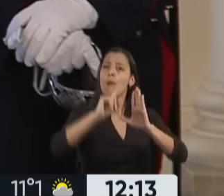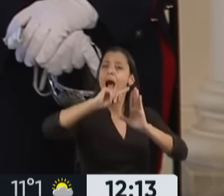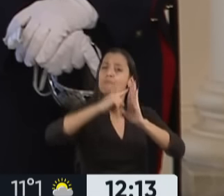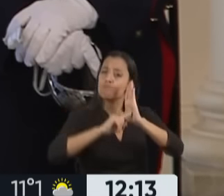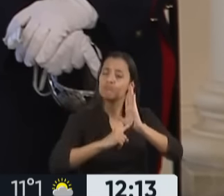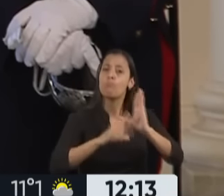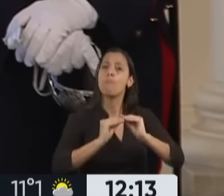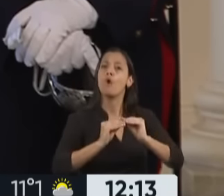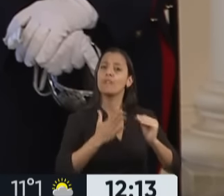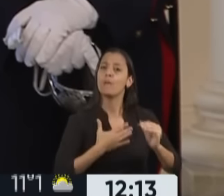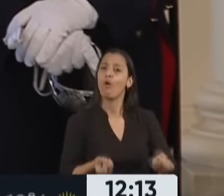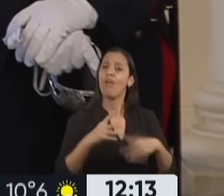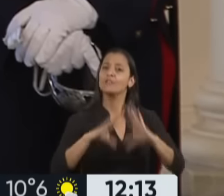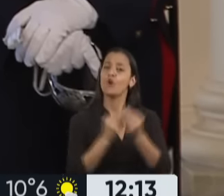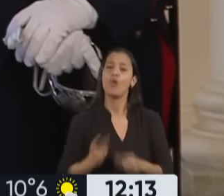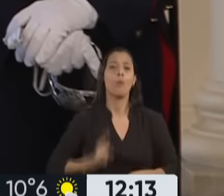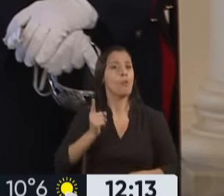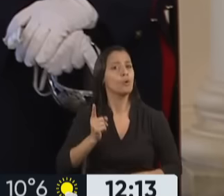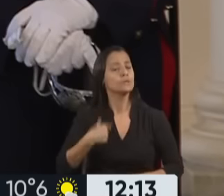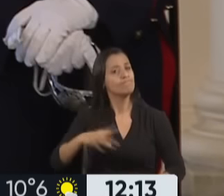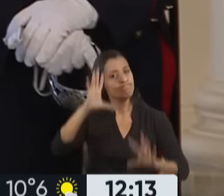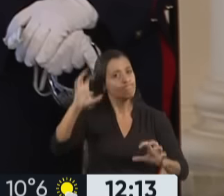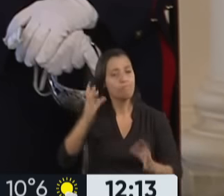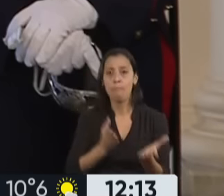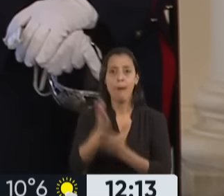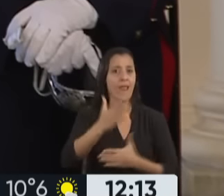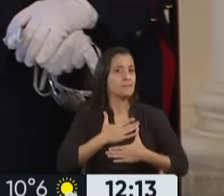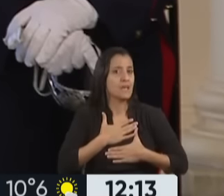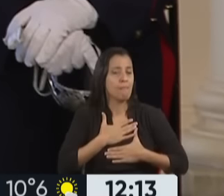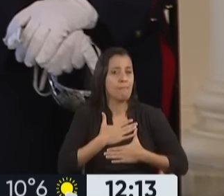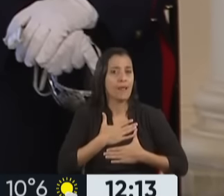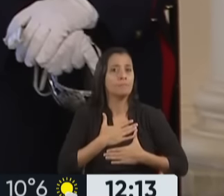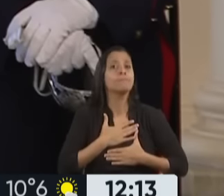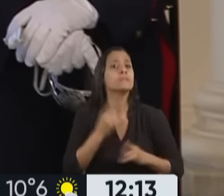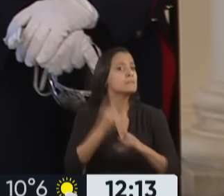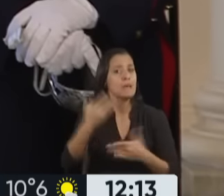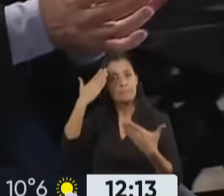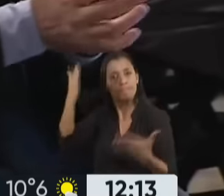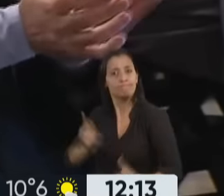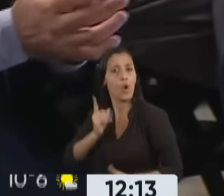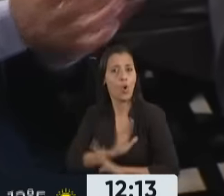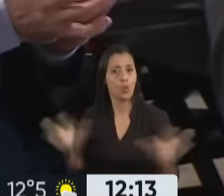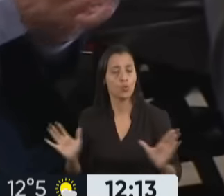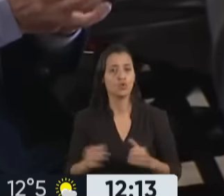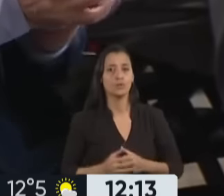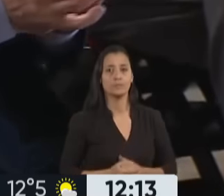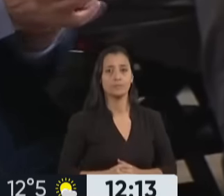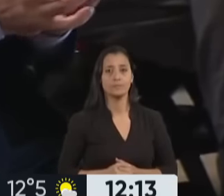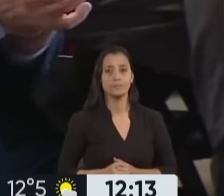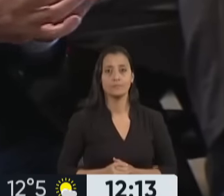orgullo y lo recordaré siempre con eterna admiración.